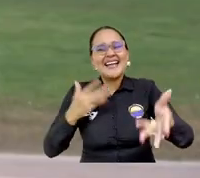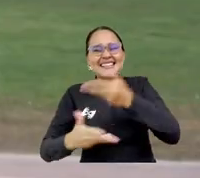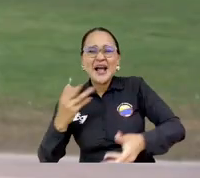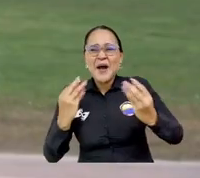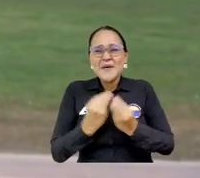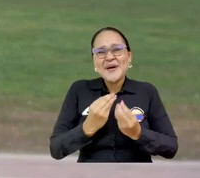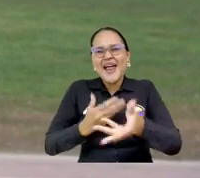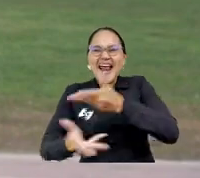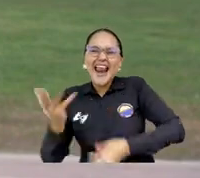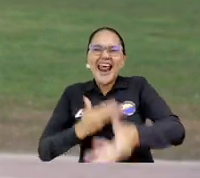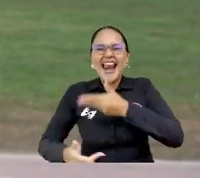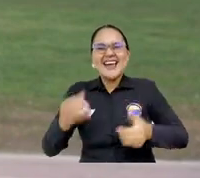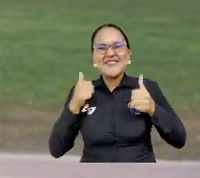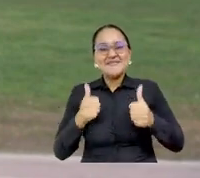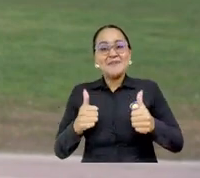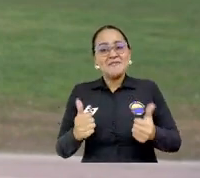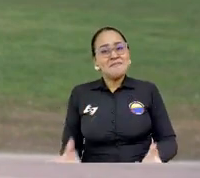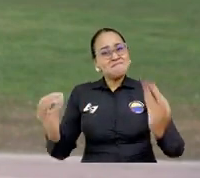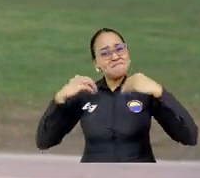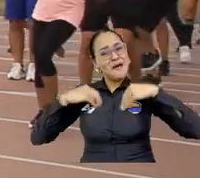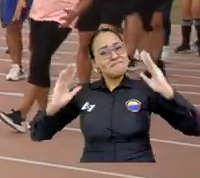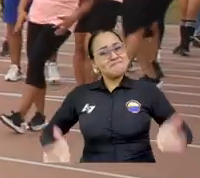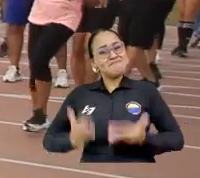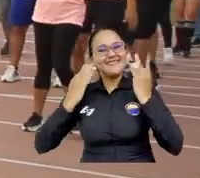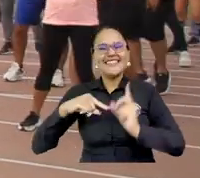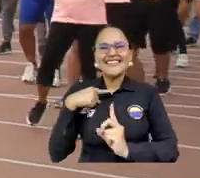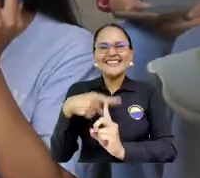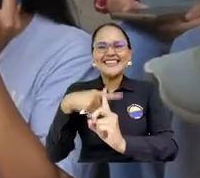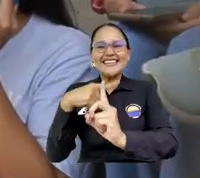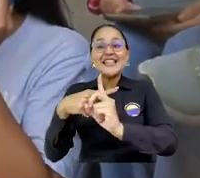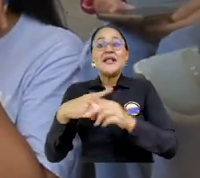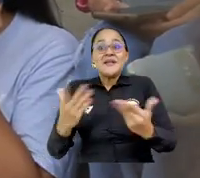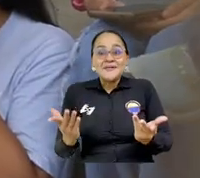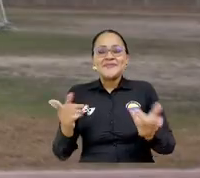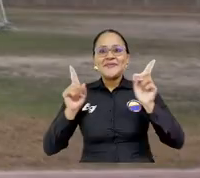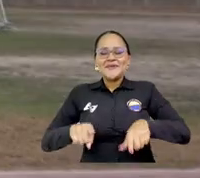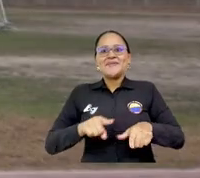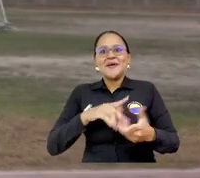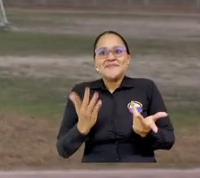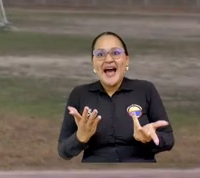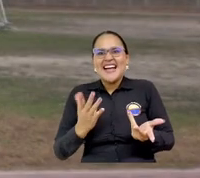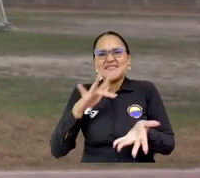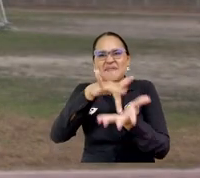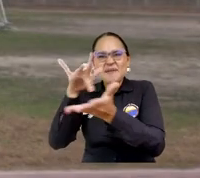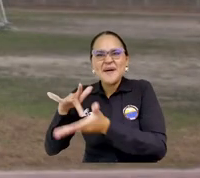mucha integración y sobre todo de mucho compañerismo. Levanta un poco el ánimo,